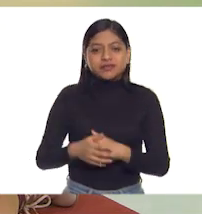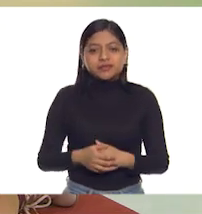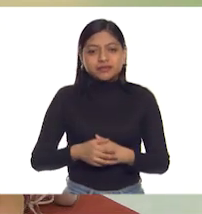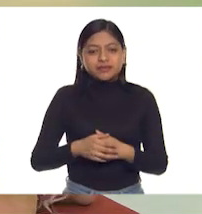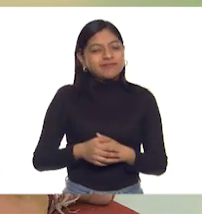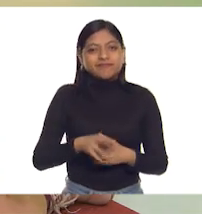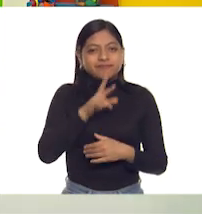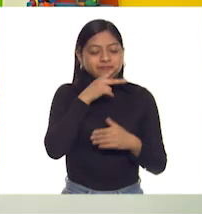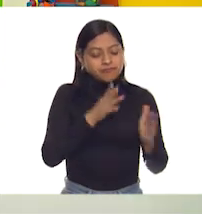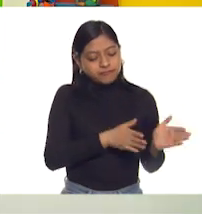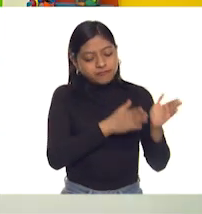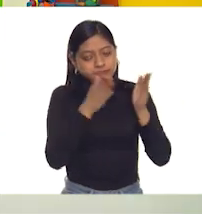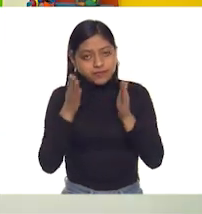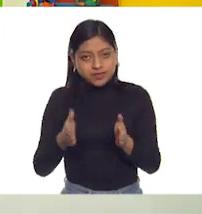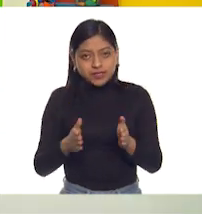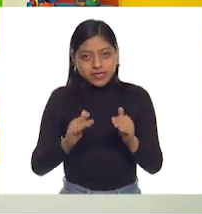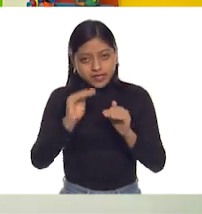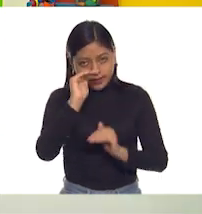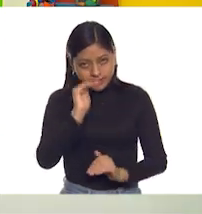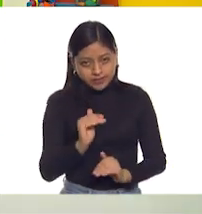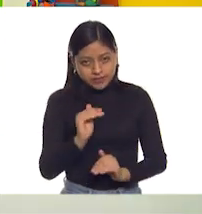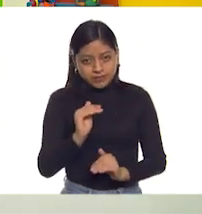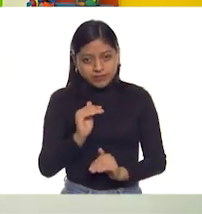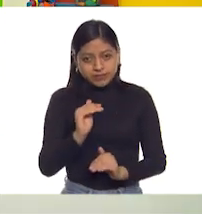la cama mediana, pero estaba